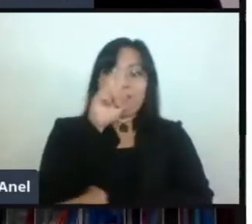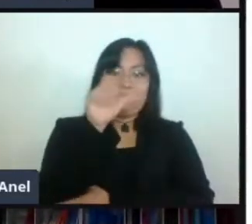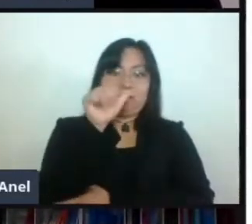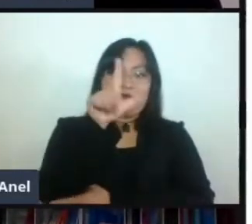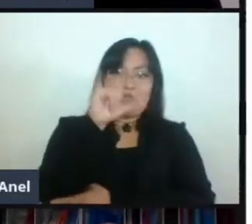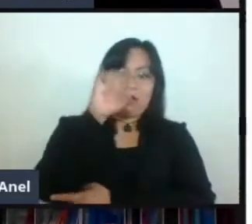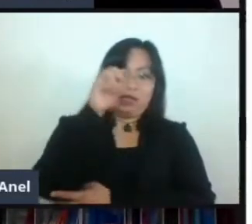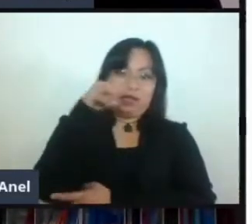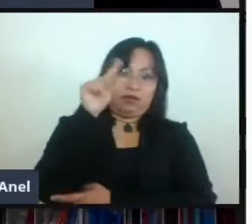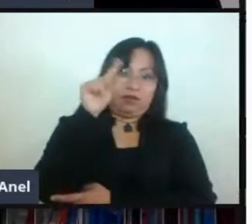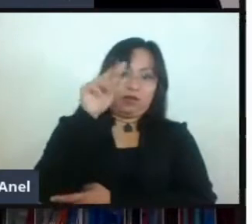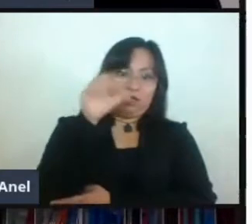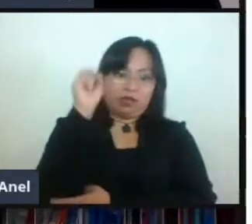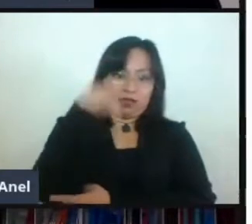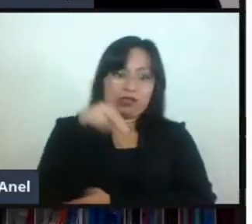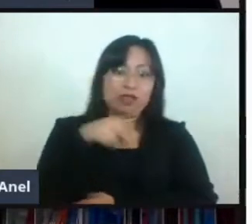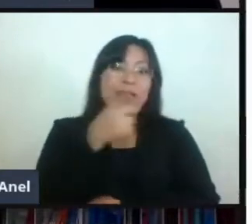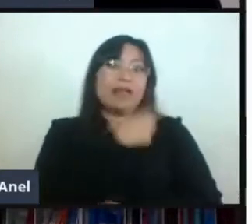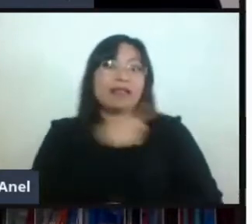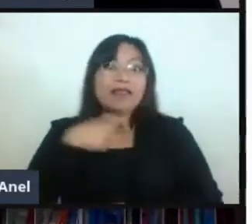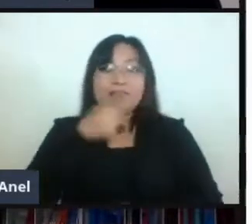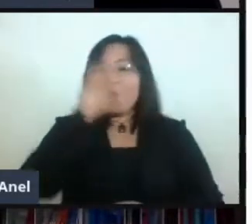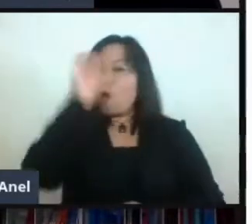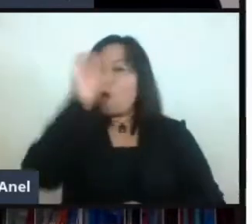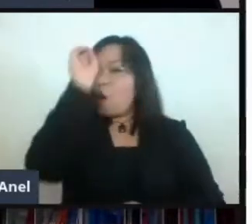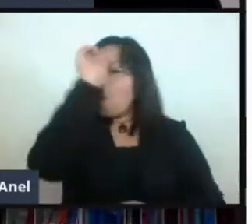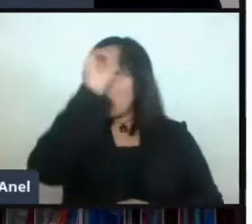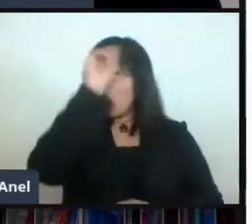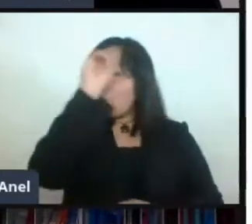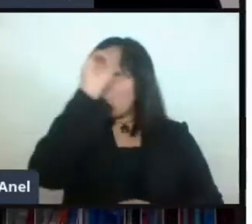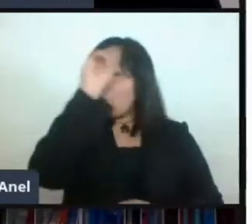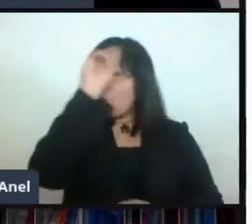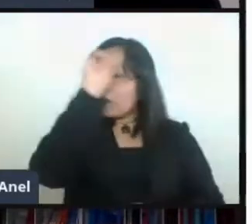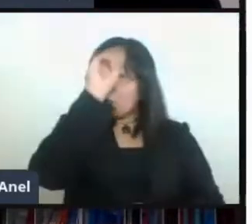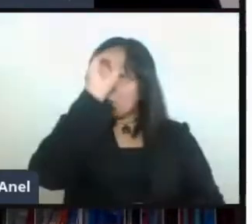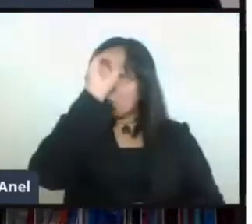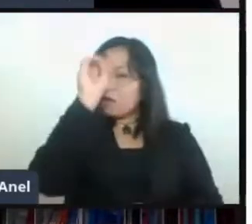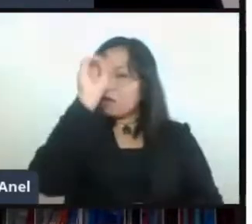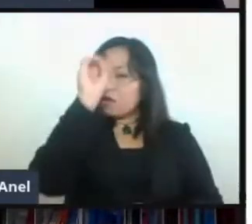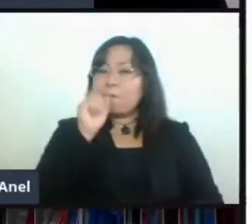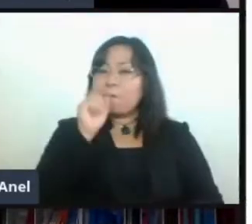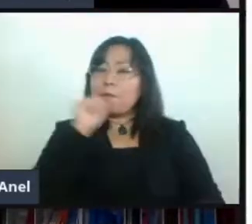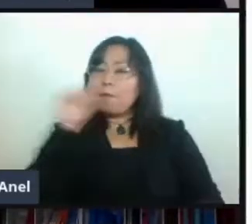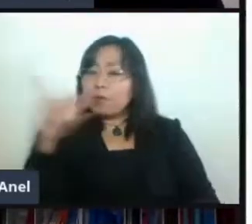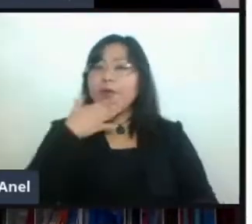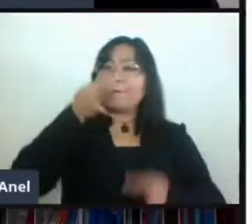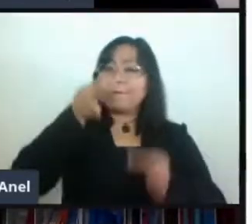una opinión profesional de la calidad de su trabajo. ¿Cómo